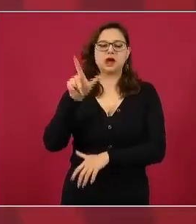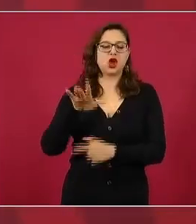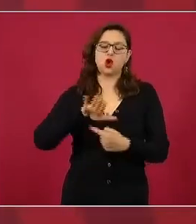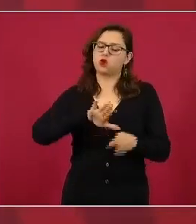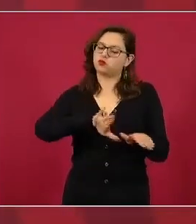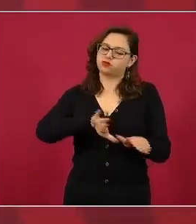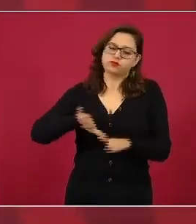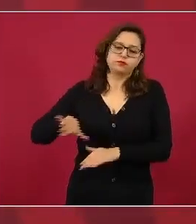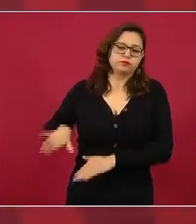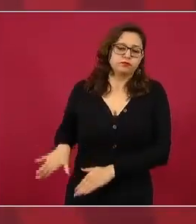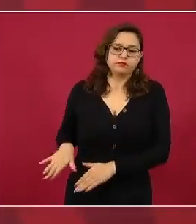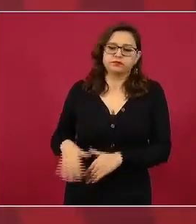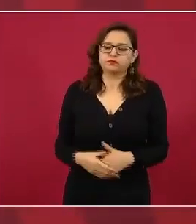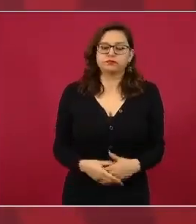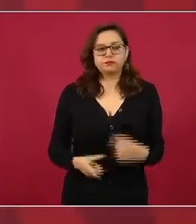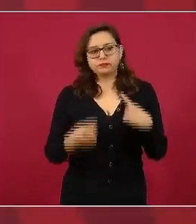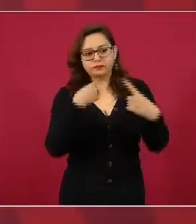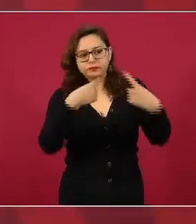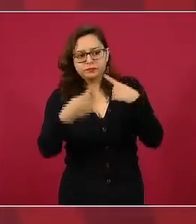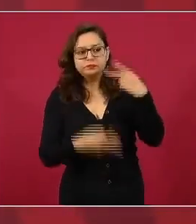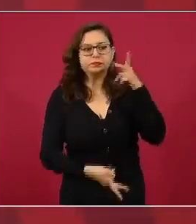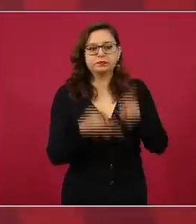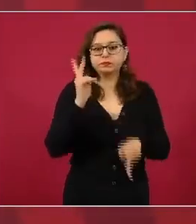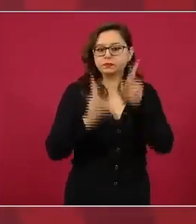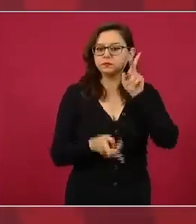porque no hay ninguna posibilidad